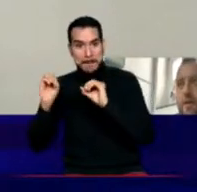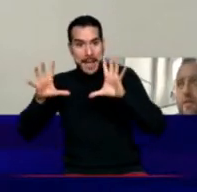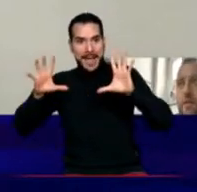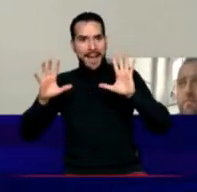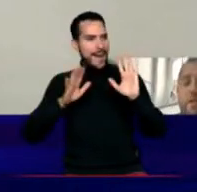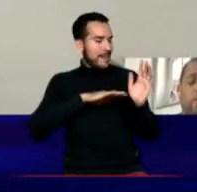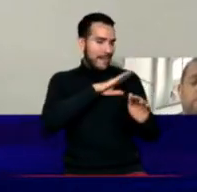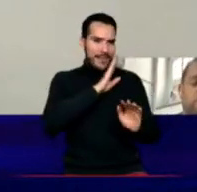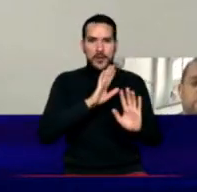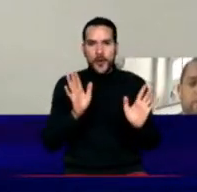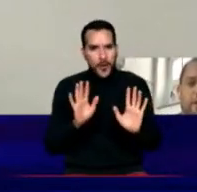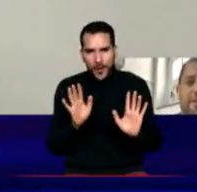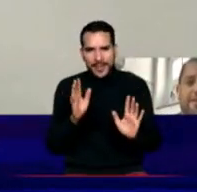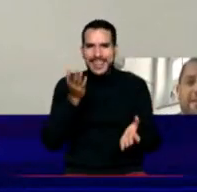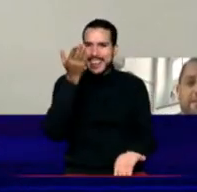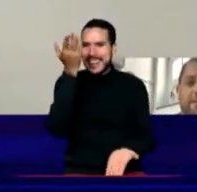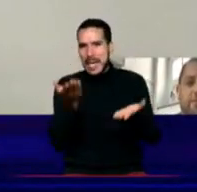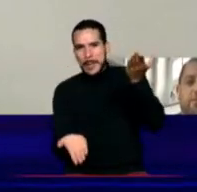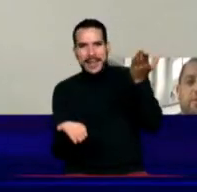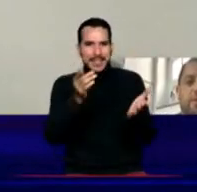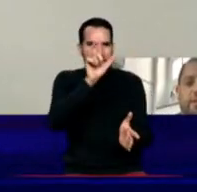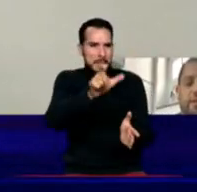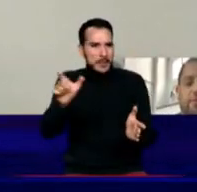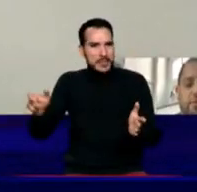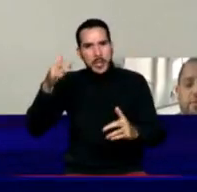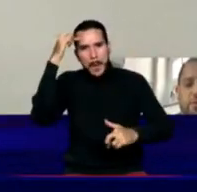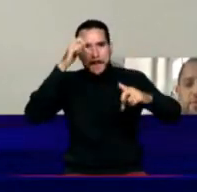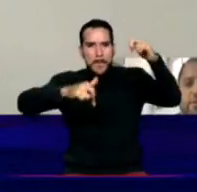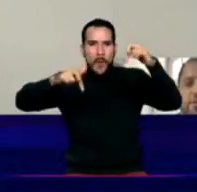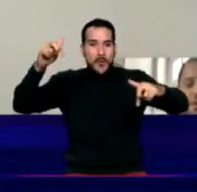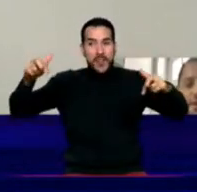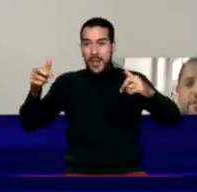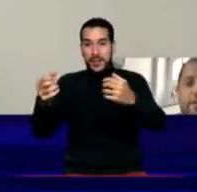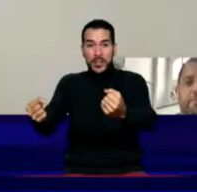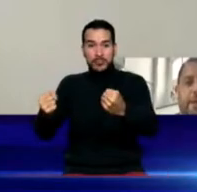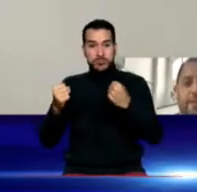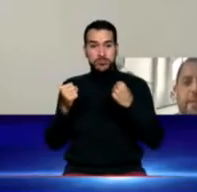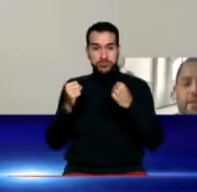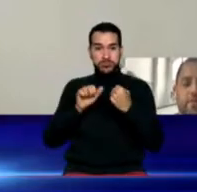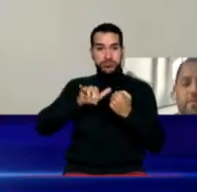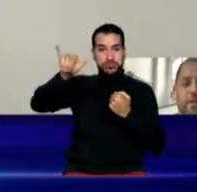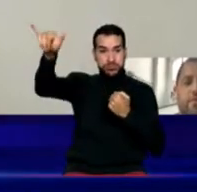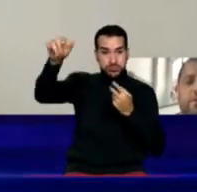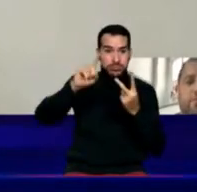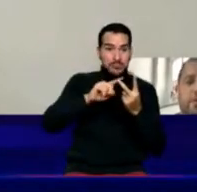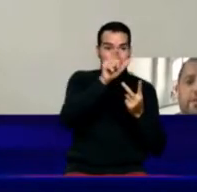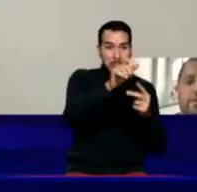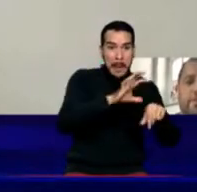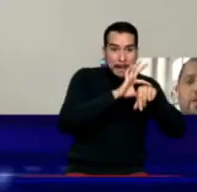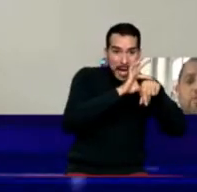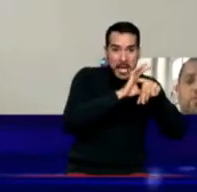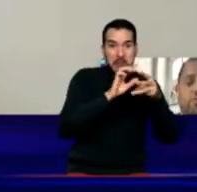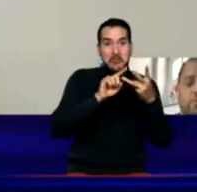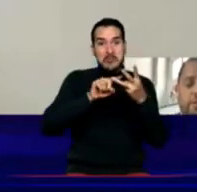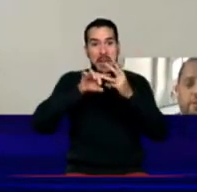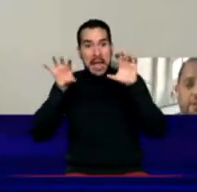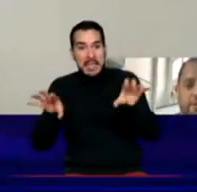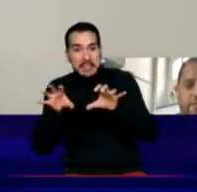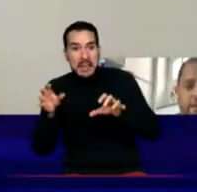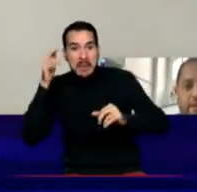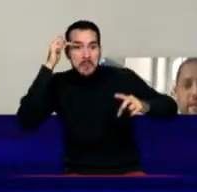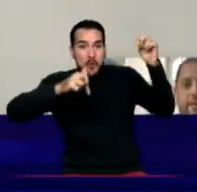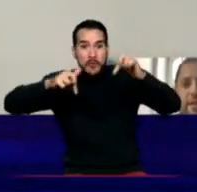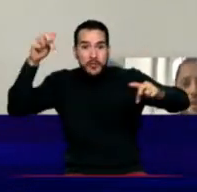es piloto, si es artista. Bueno, diferentes situaciones o actividades van a tener, digamos que unas conductas diferentes